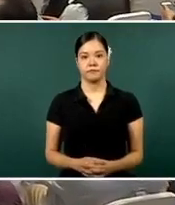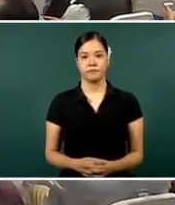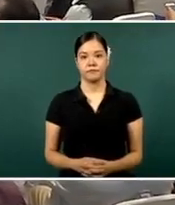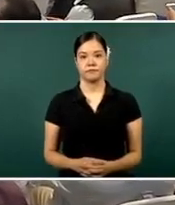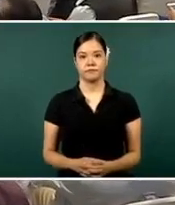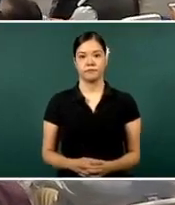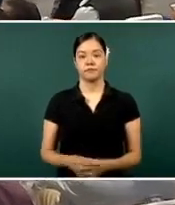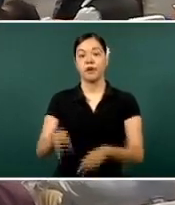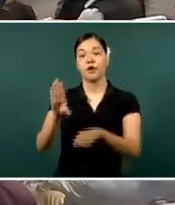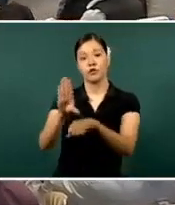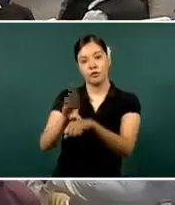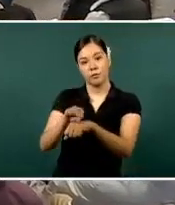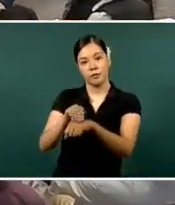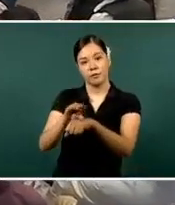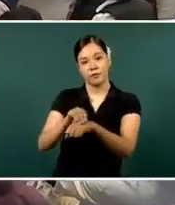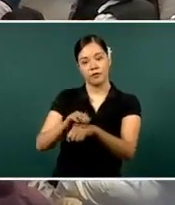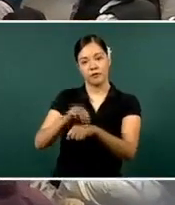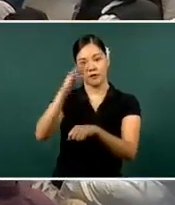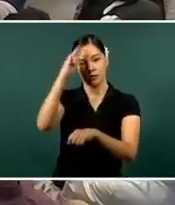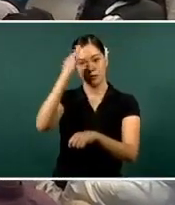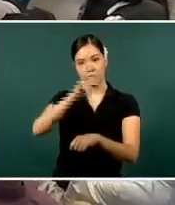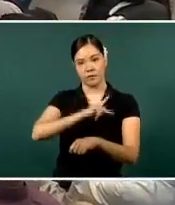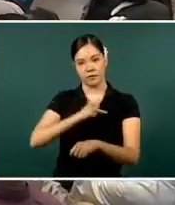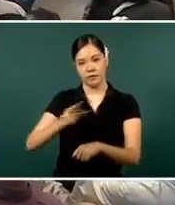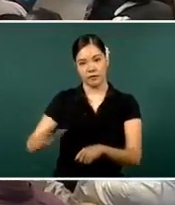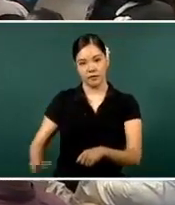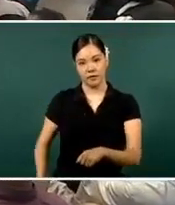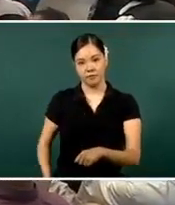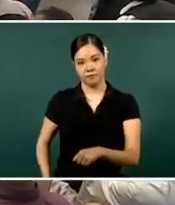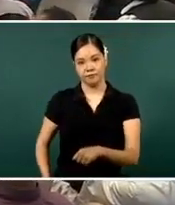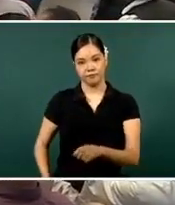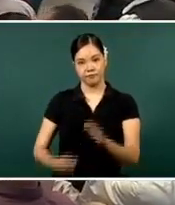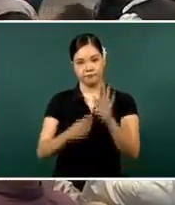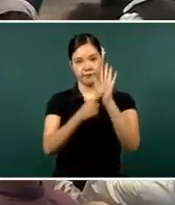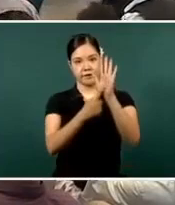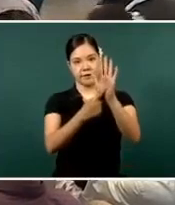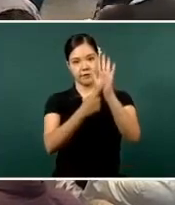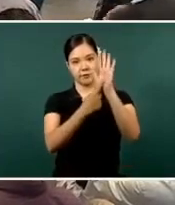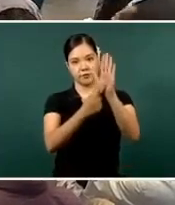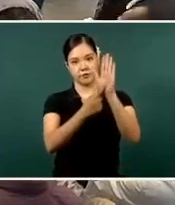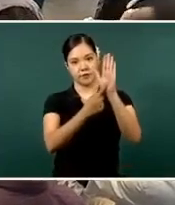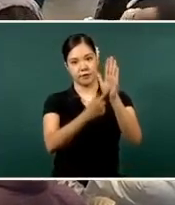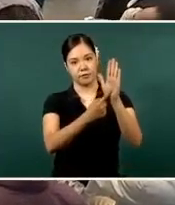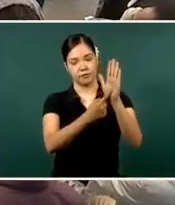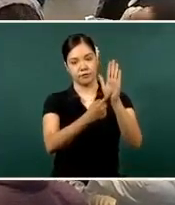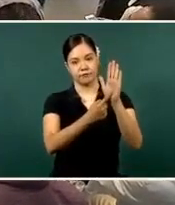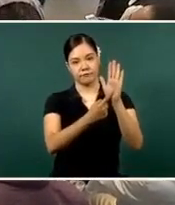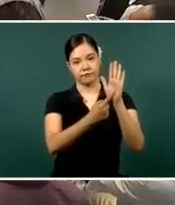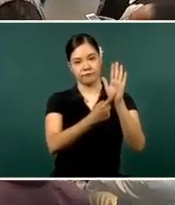Con su permiso, señor presidente. La gráfica, por favor.